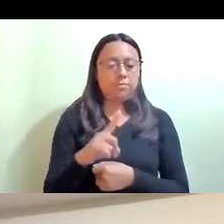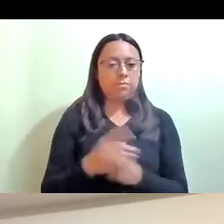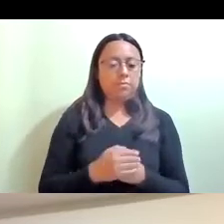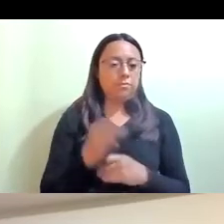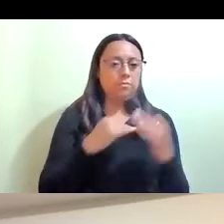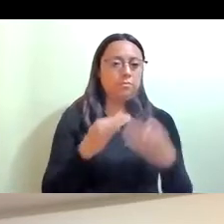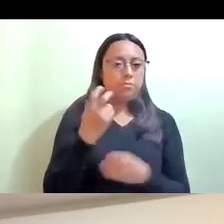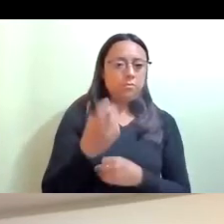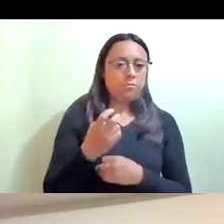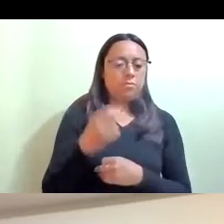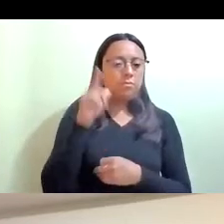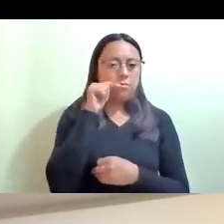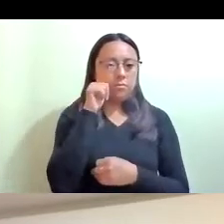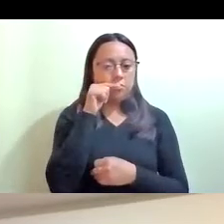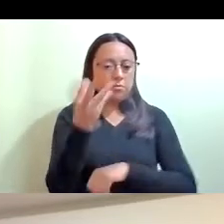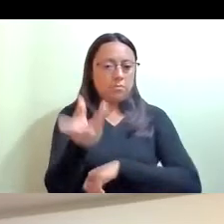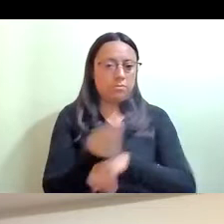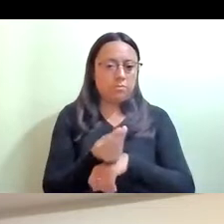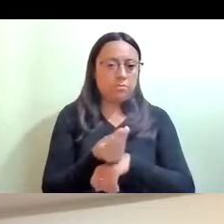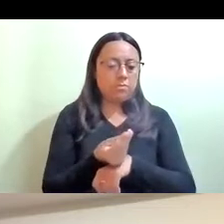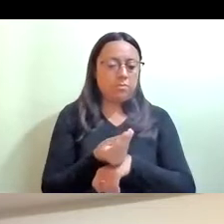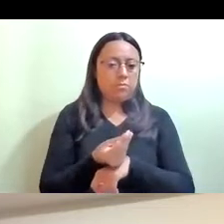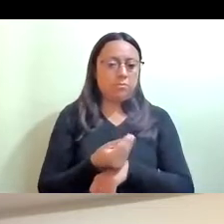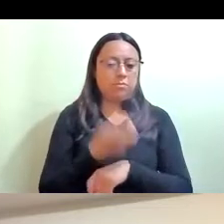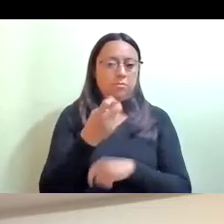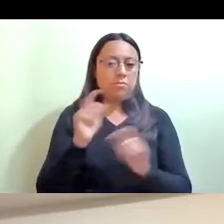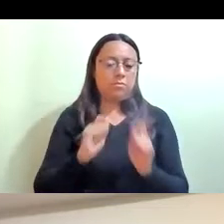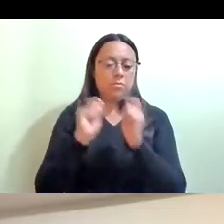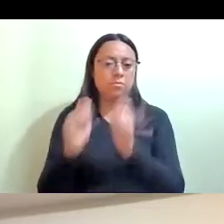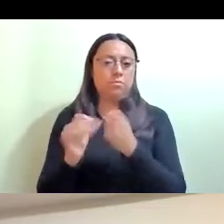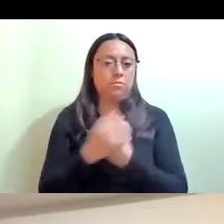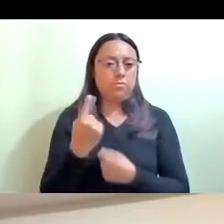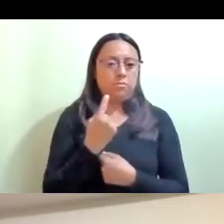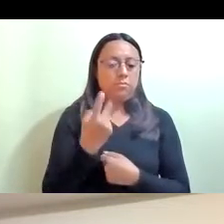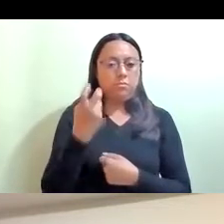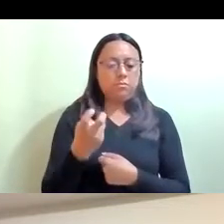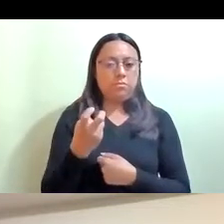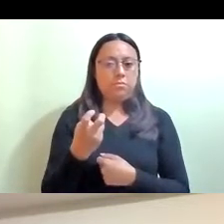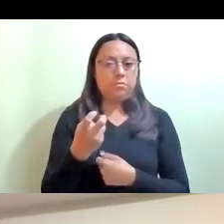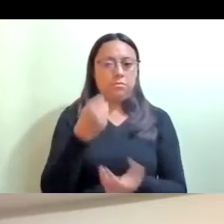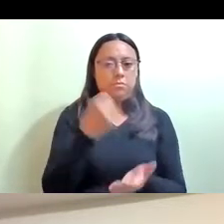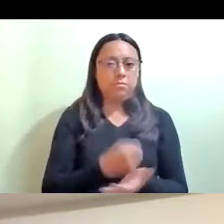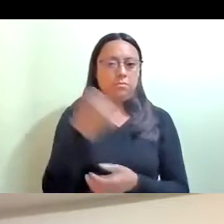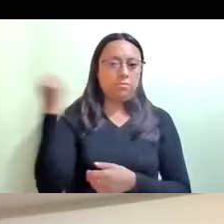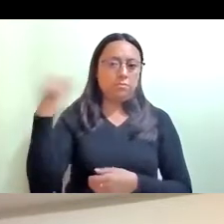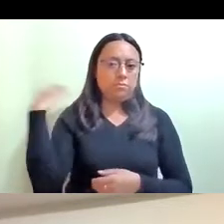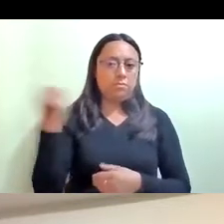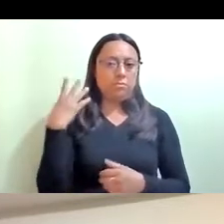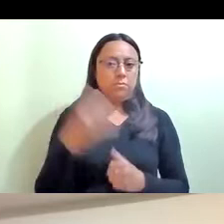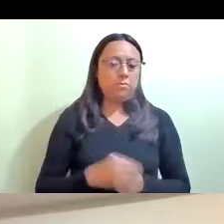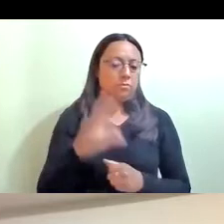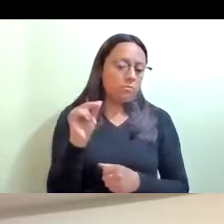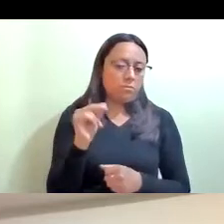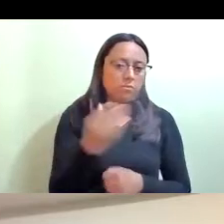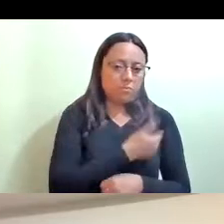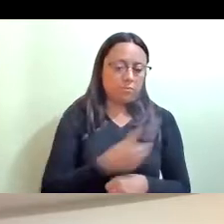respectivo, el día de mañana hacemos el ajuste del turno, porque ese no lo aprueba la conferencia, esa es facultad de la presidencia.